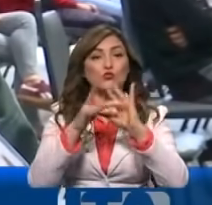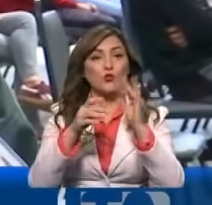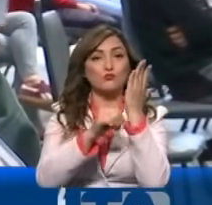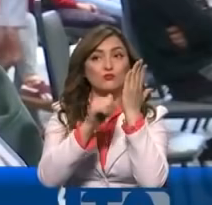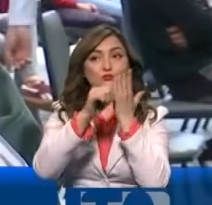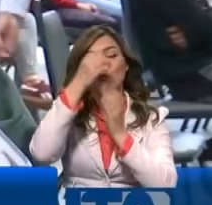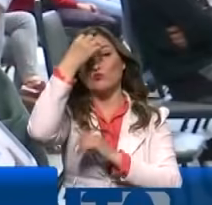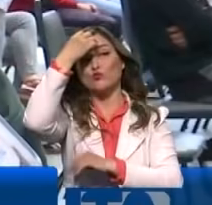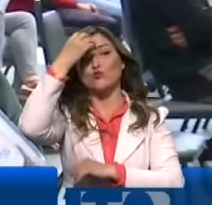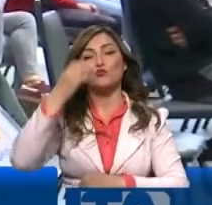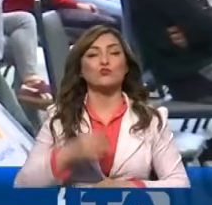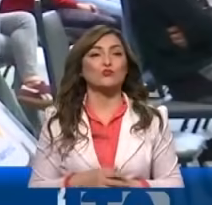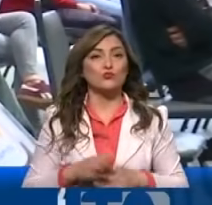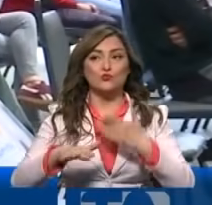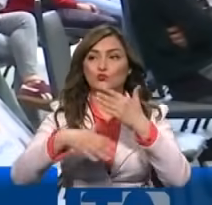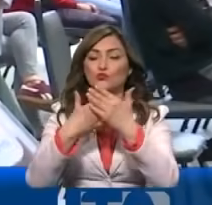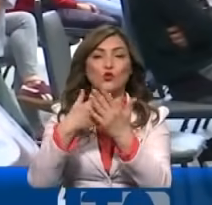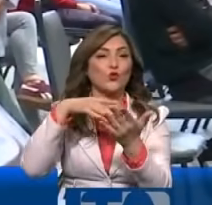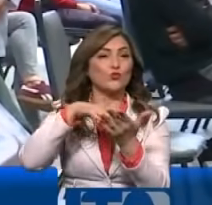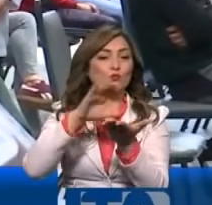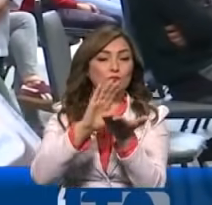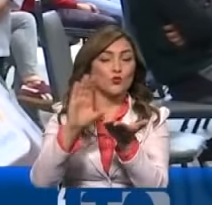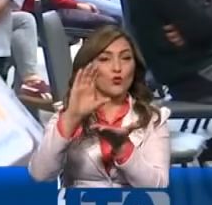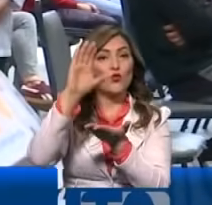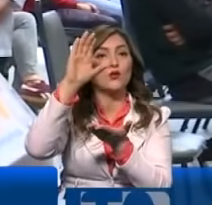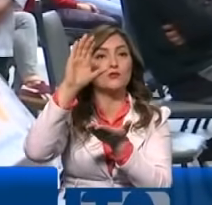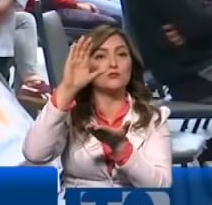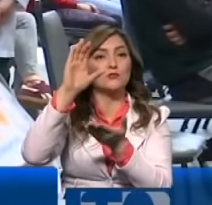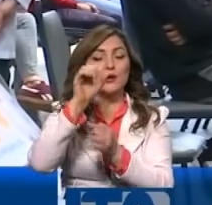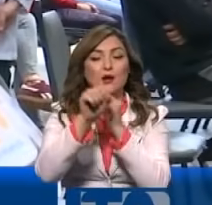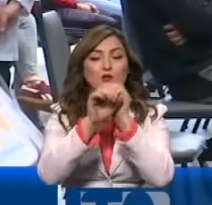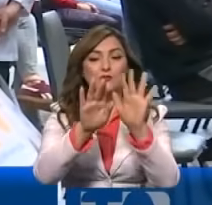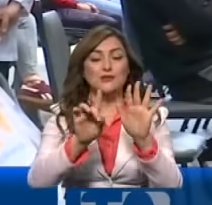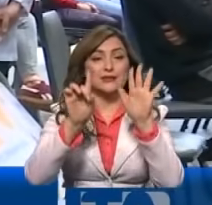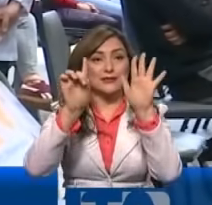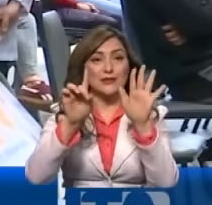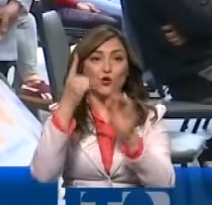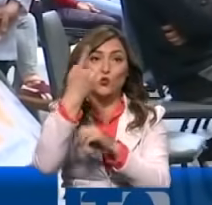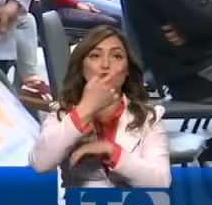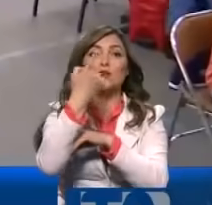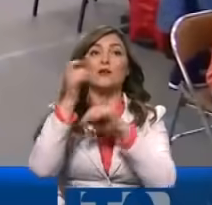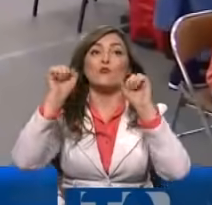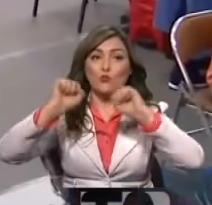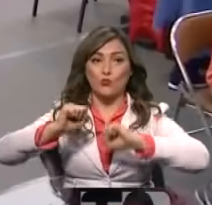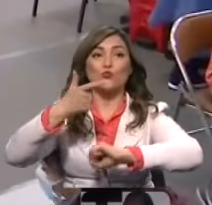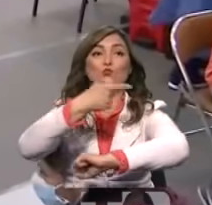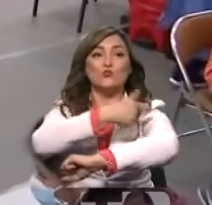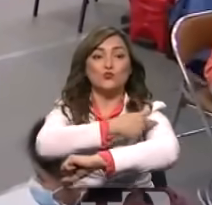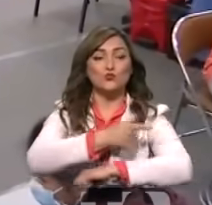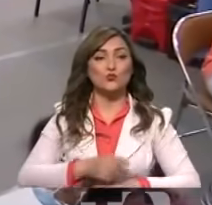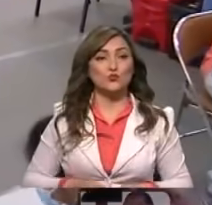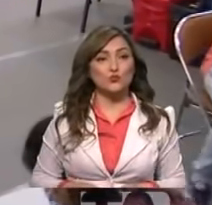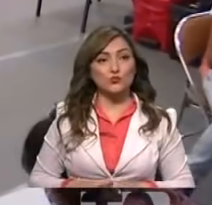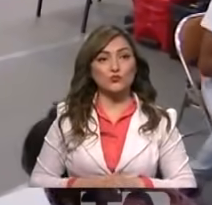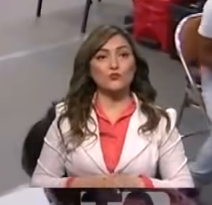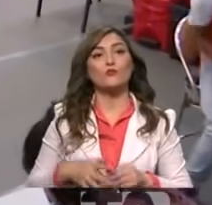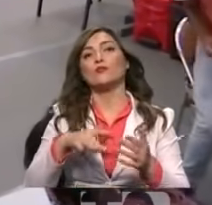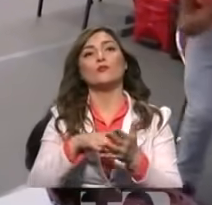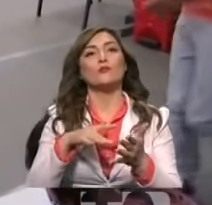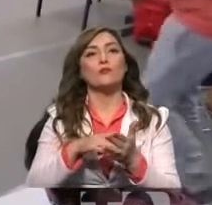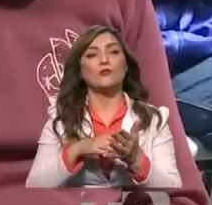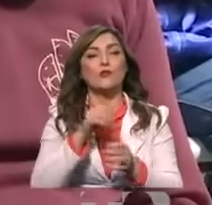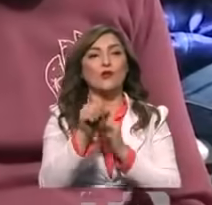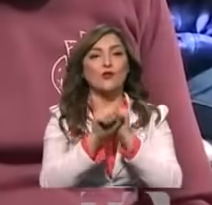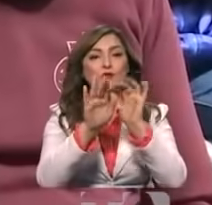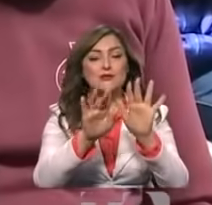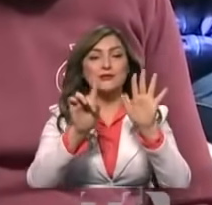de Educación, todos los estudiantes de colegio que pasen 16 años un día pueden venir a vacunarse. Es por esto que los estudiantes a partir de